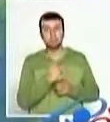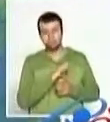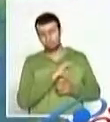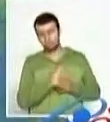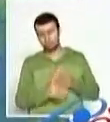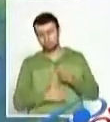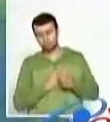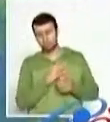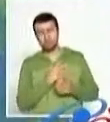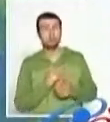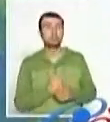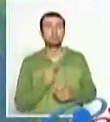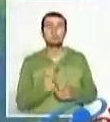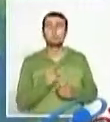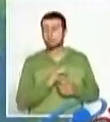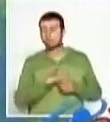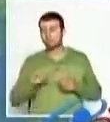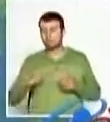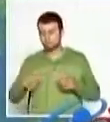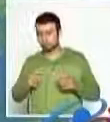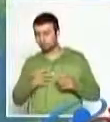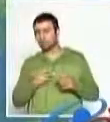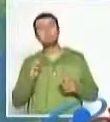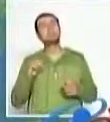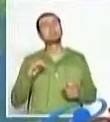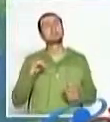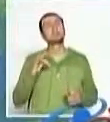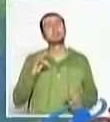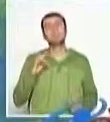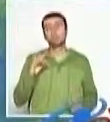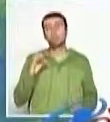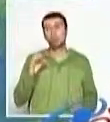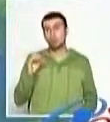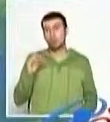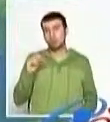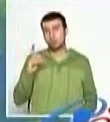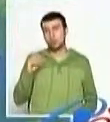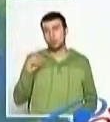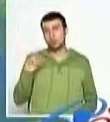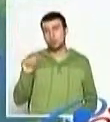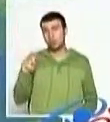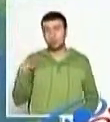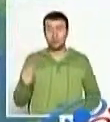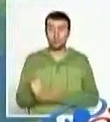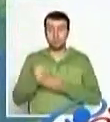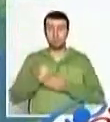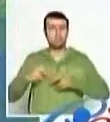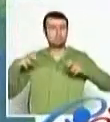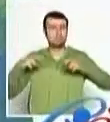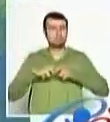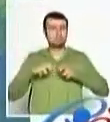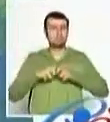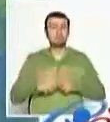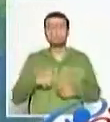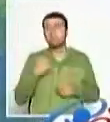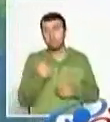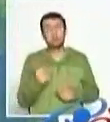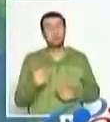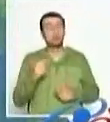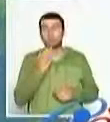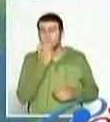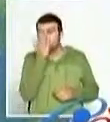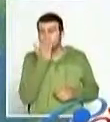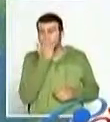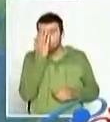En el líquido intracelular están las mitocondrias, que son las que producen la cadena energética y la oxigenación de la célula y